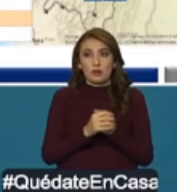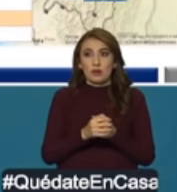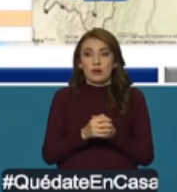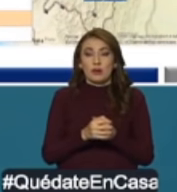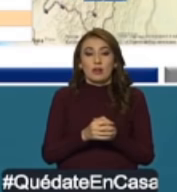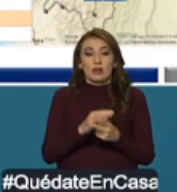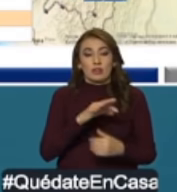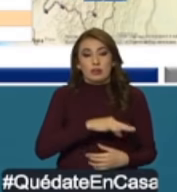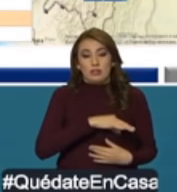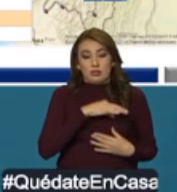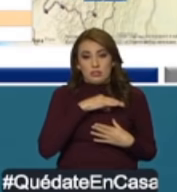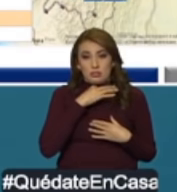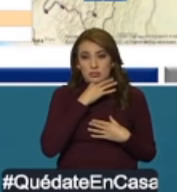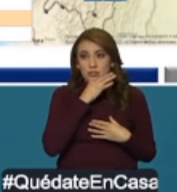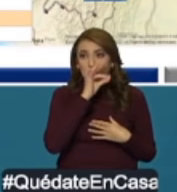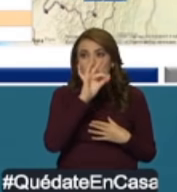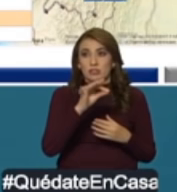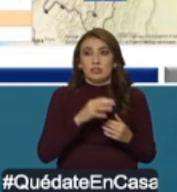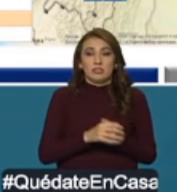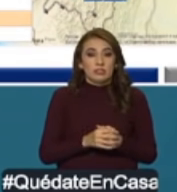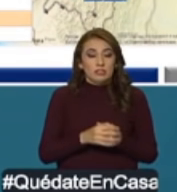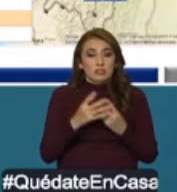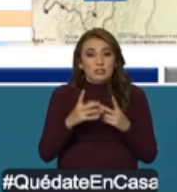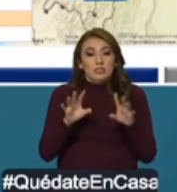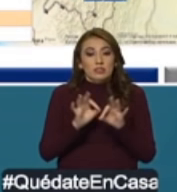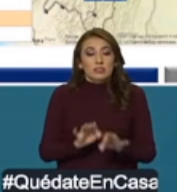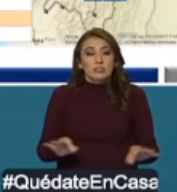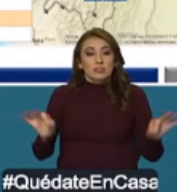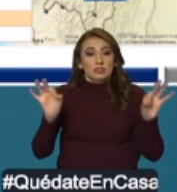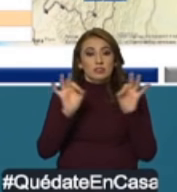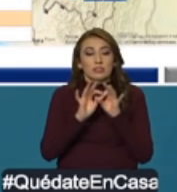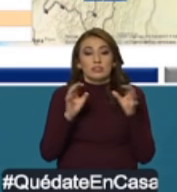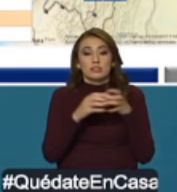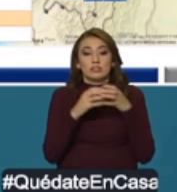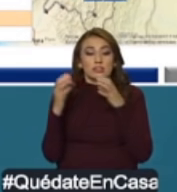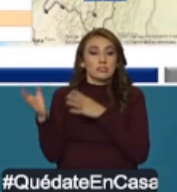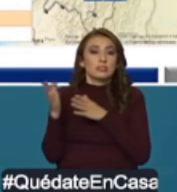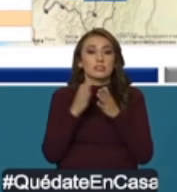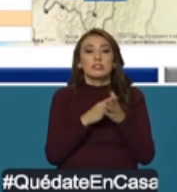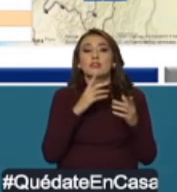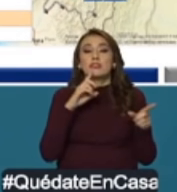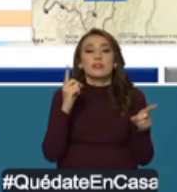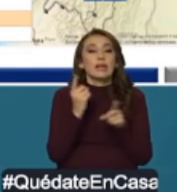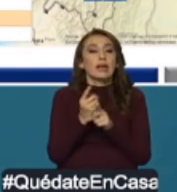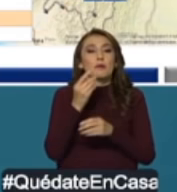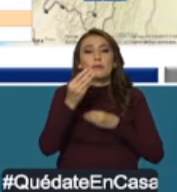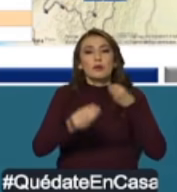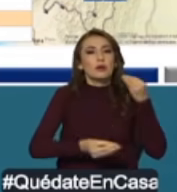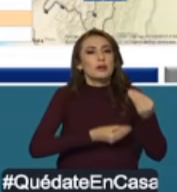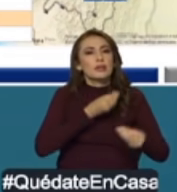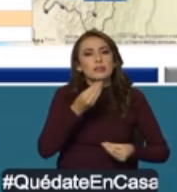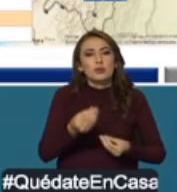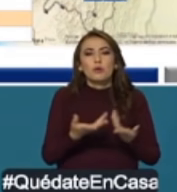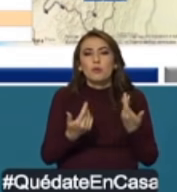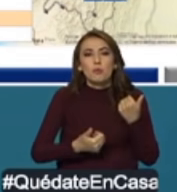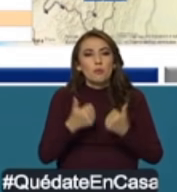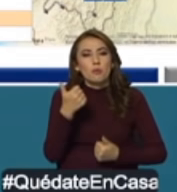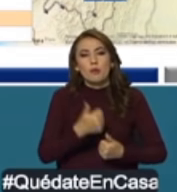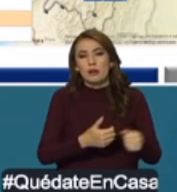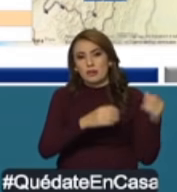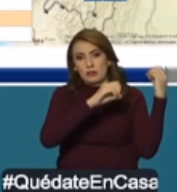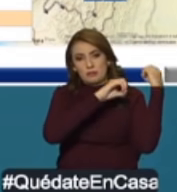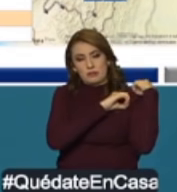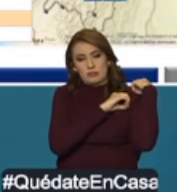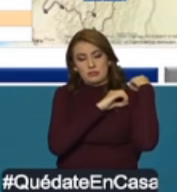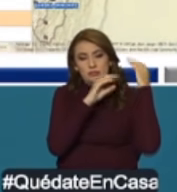del COVID-19, nos hemos visto en la obligación de plantear